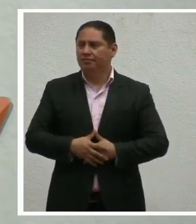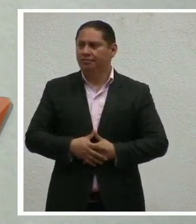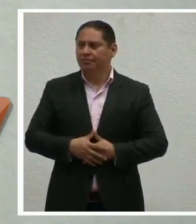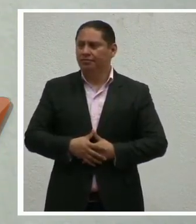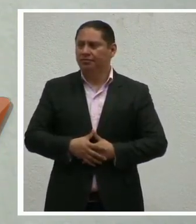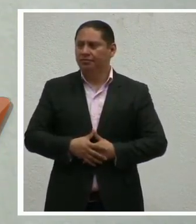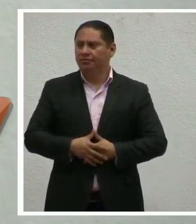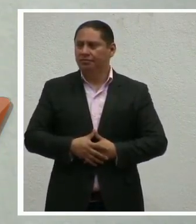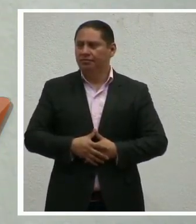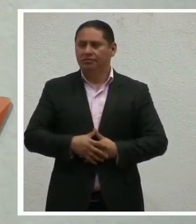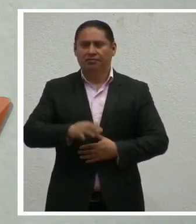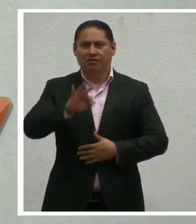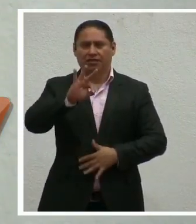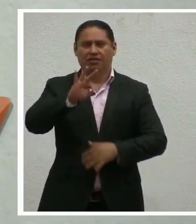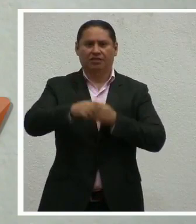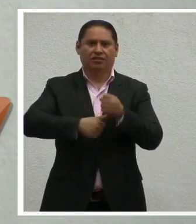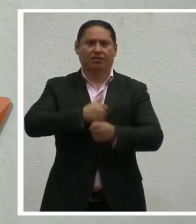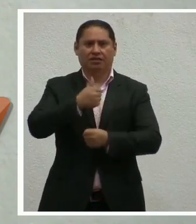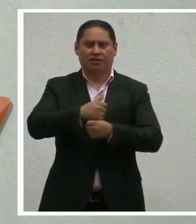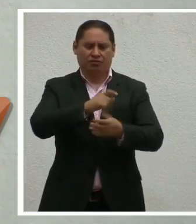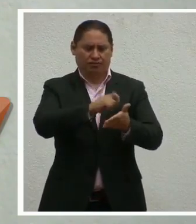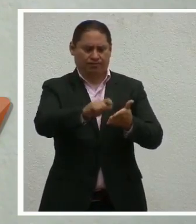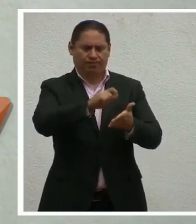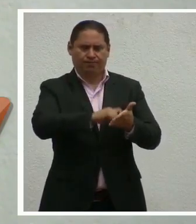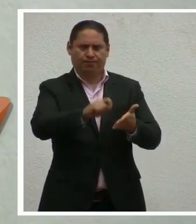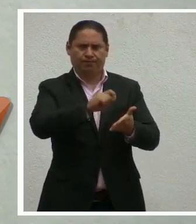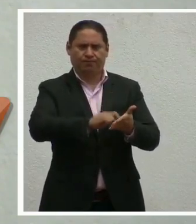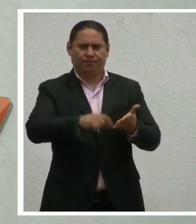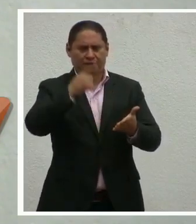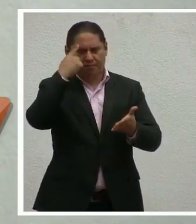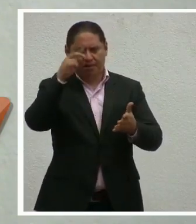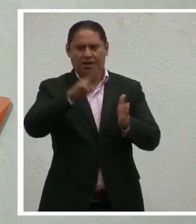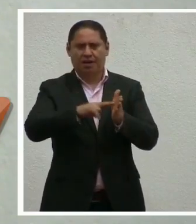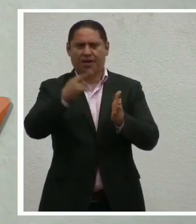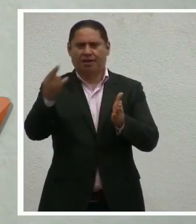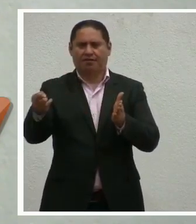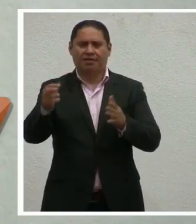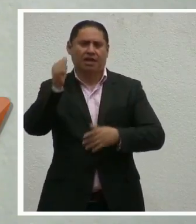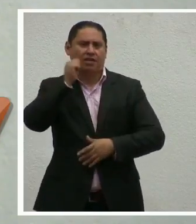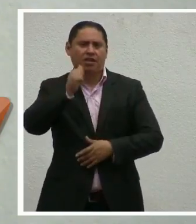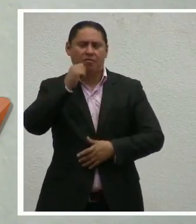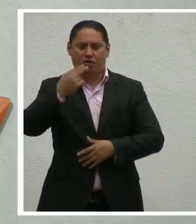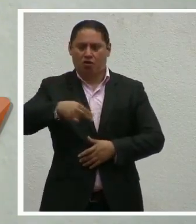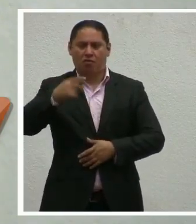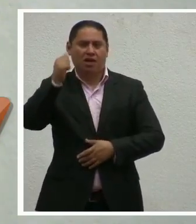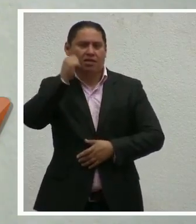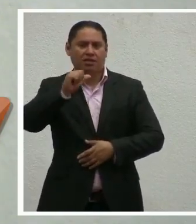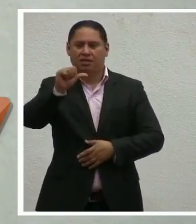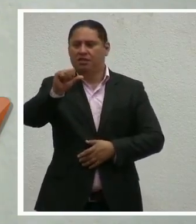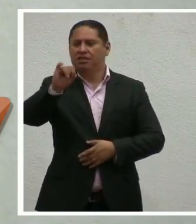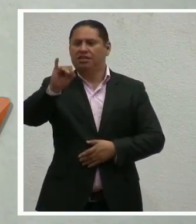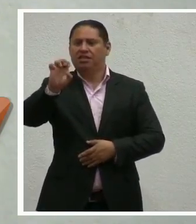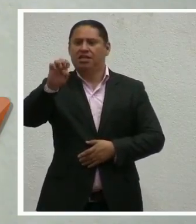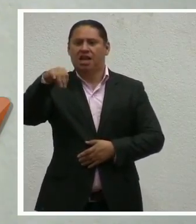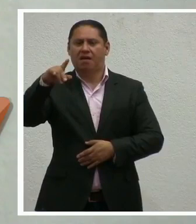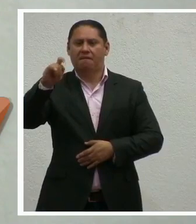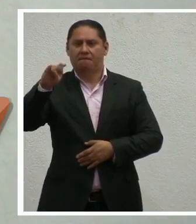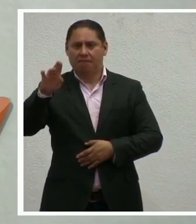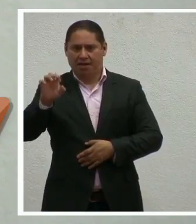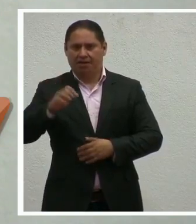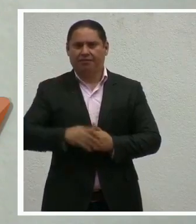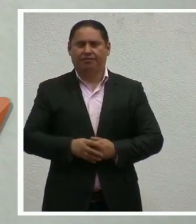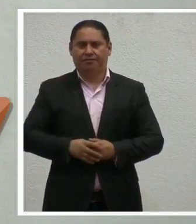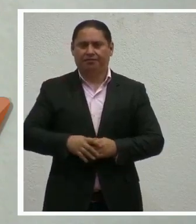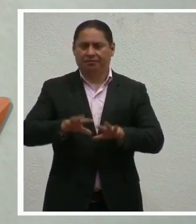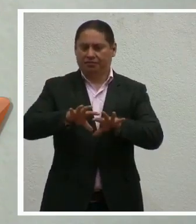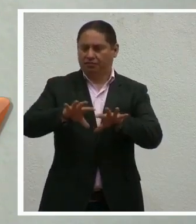Tengo 3 años escribiendo para la revista Siempre, una revista que es la principal opositora al